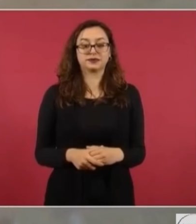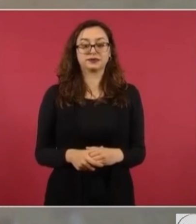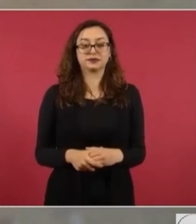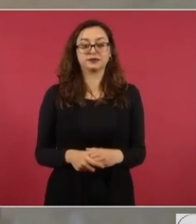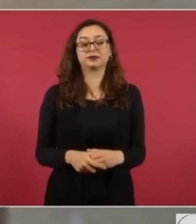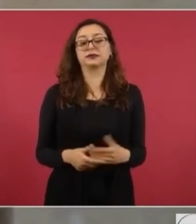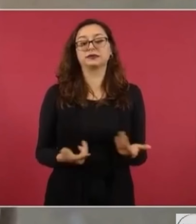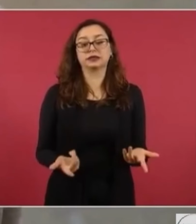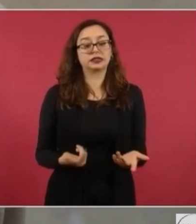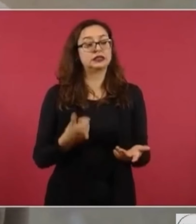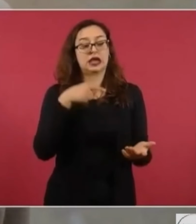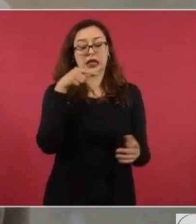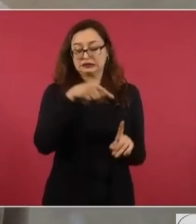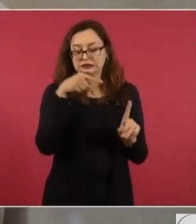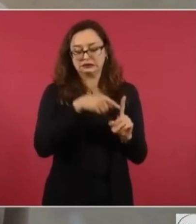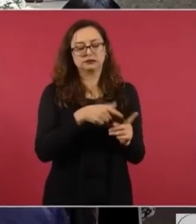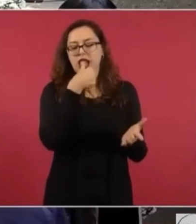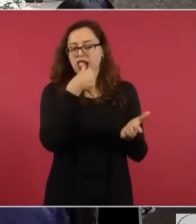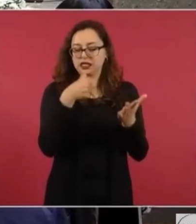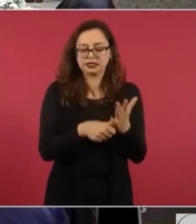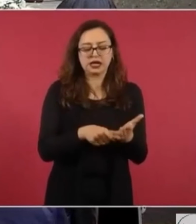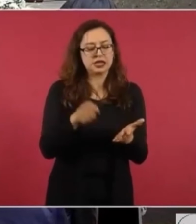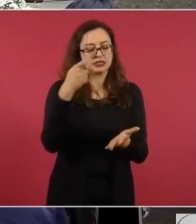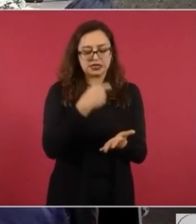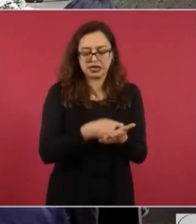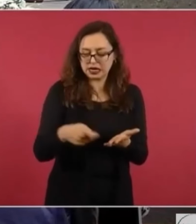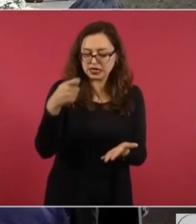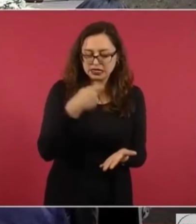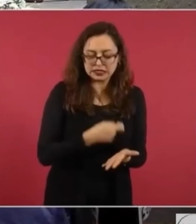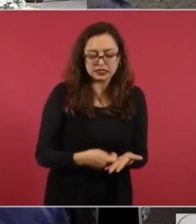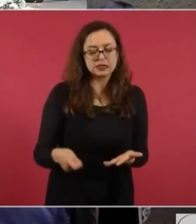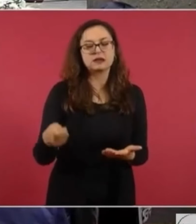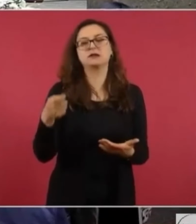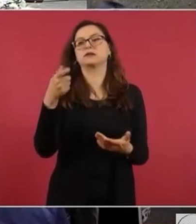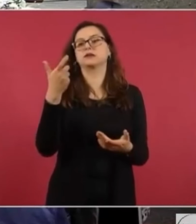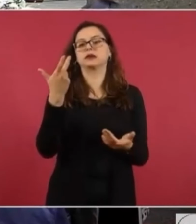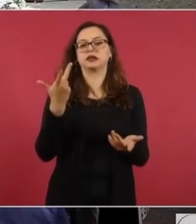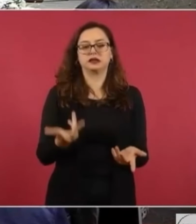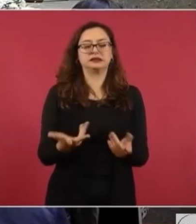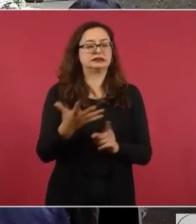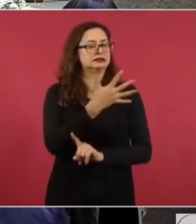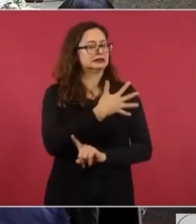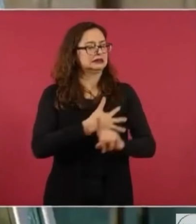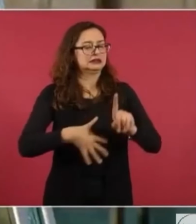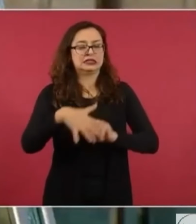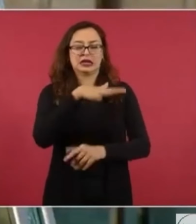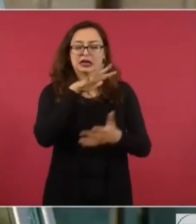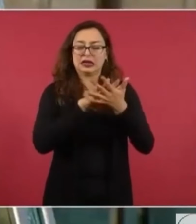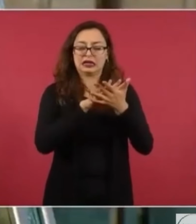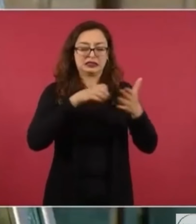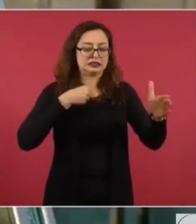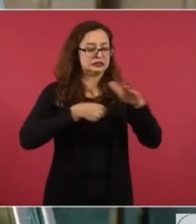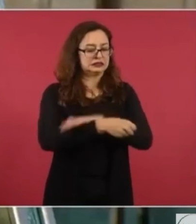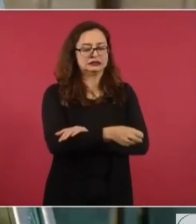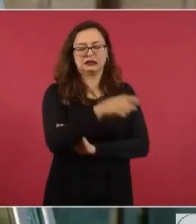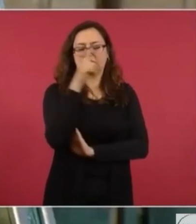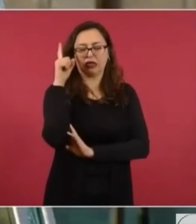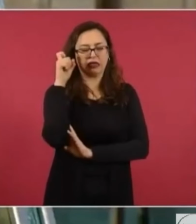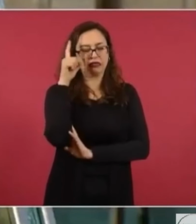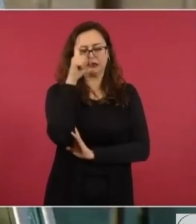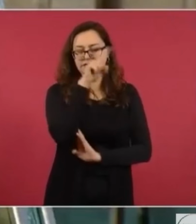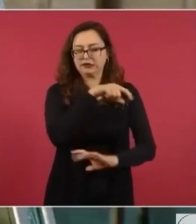estas mismas cartas que escribe, las condiciones de la prisión son atroces para este hombre que tiene